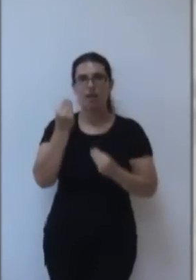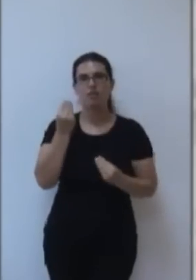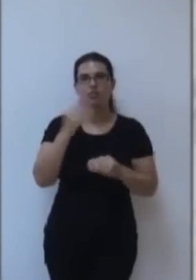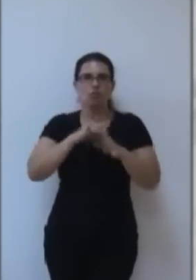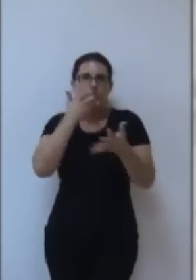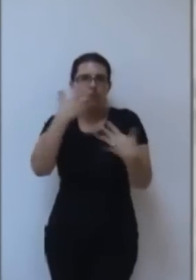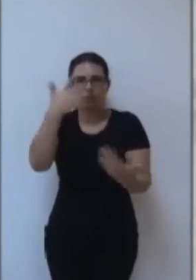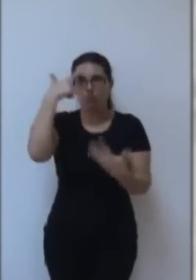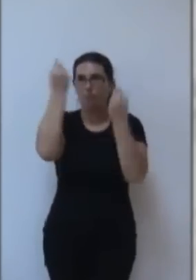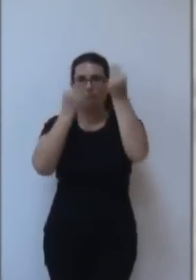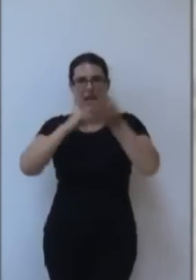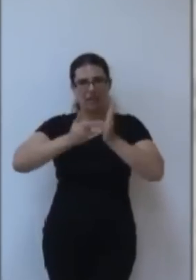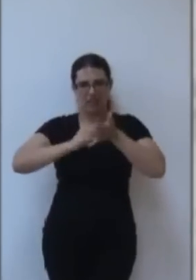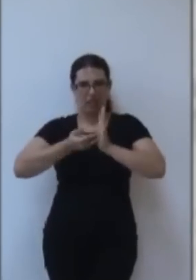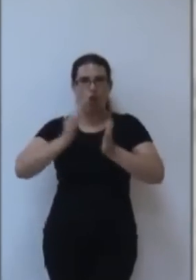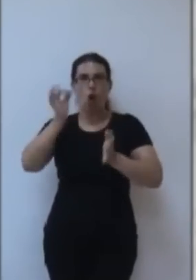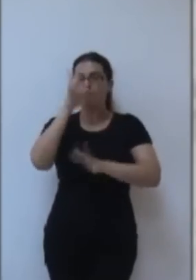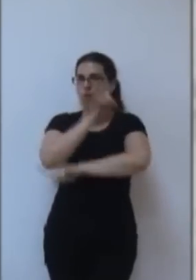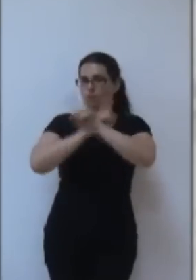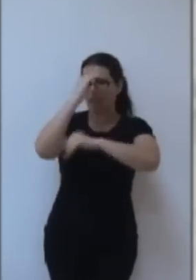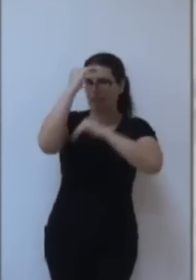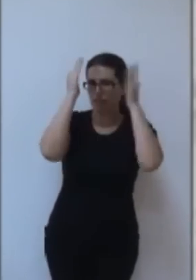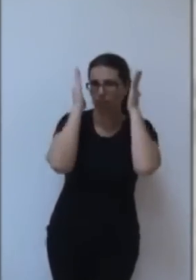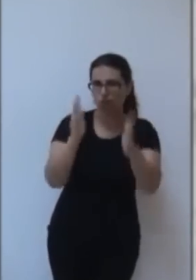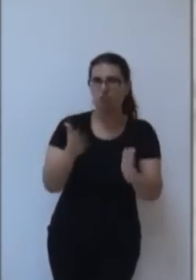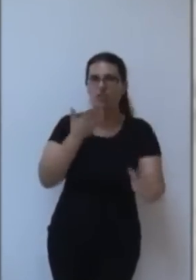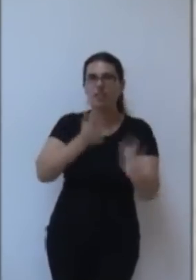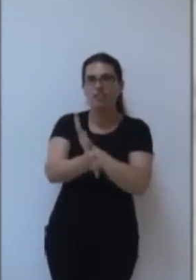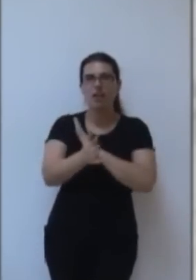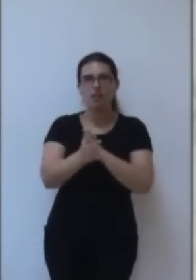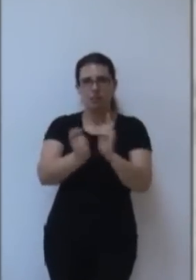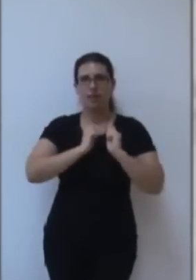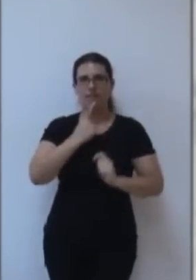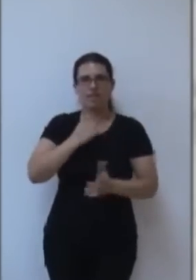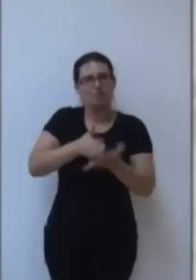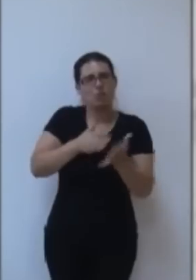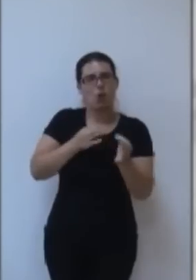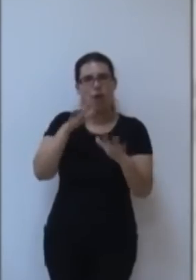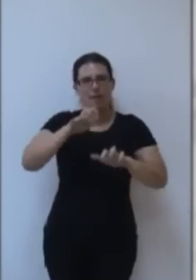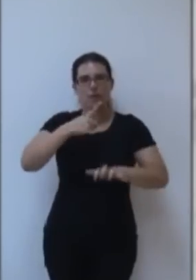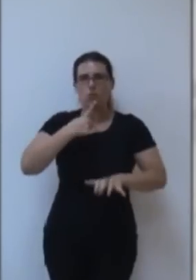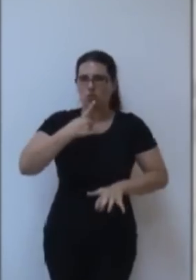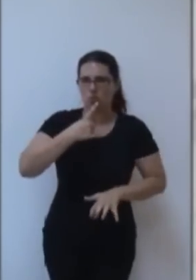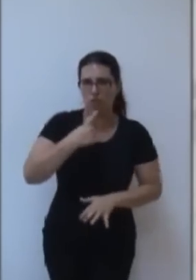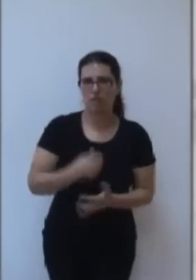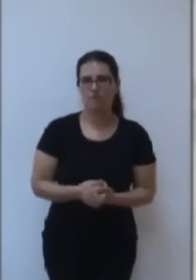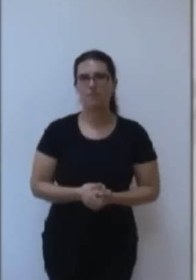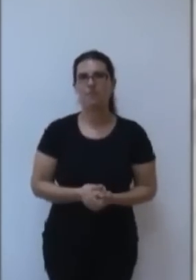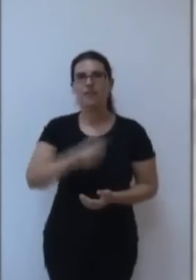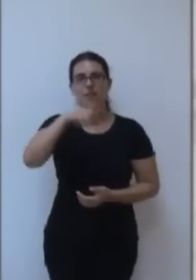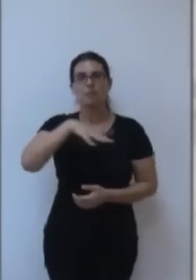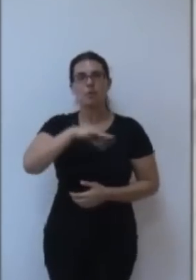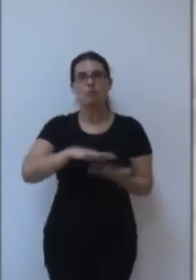planificación, problemas de atención, entonces eso le va a dificultar el aprendizaje. También podemos hablar de que